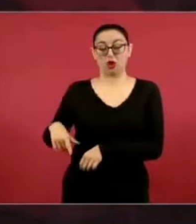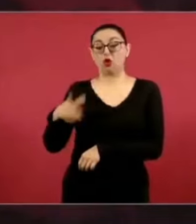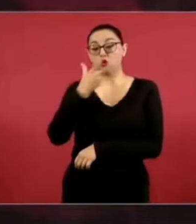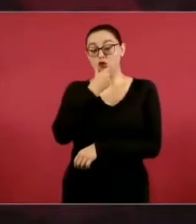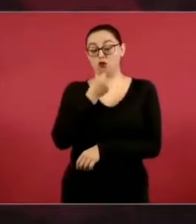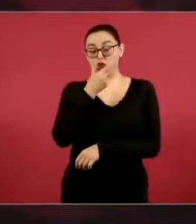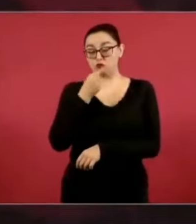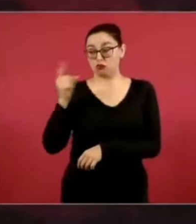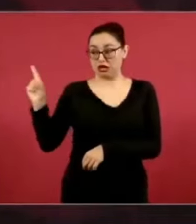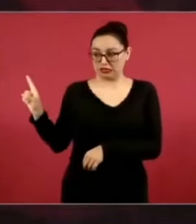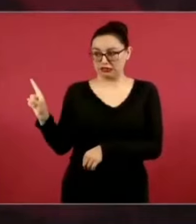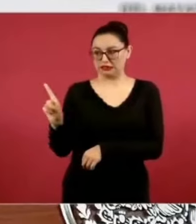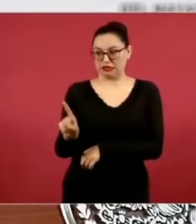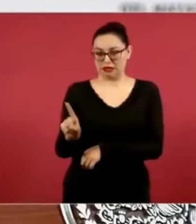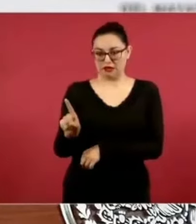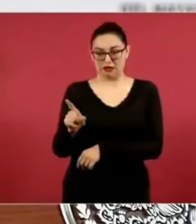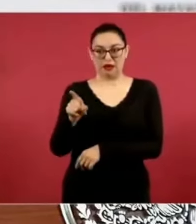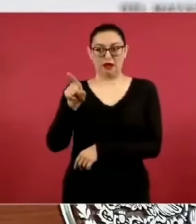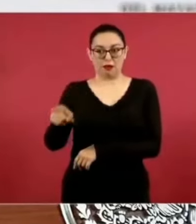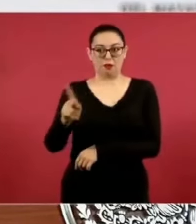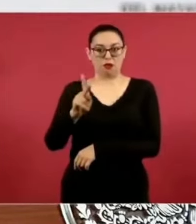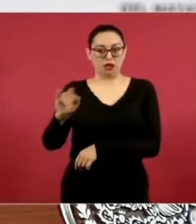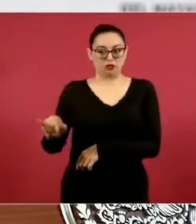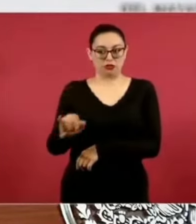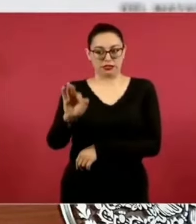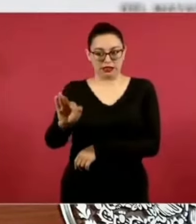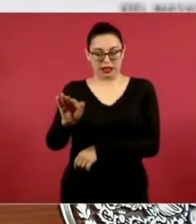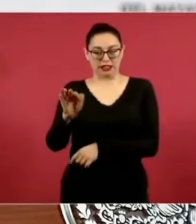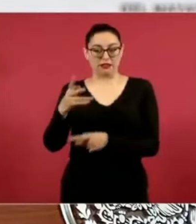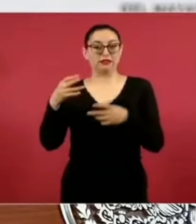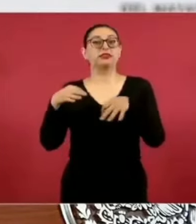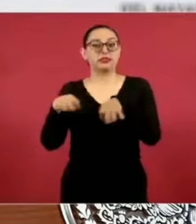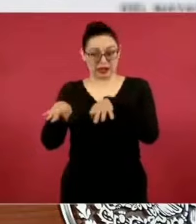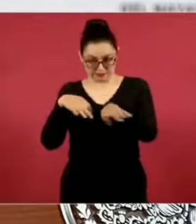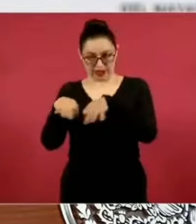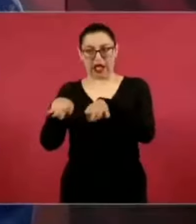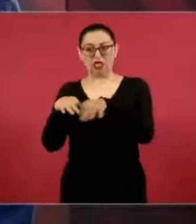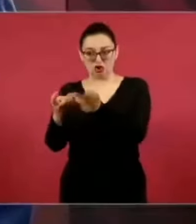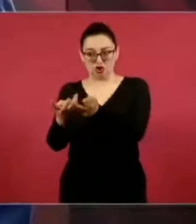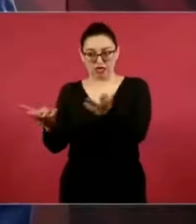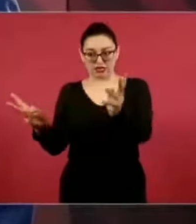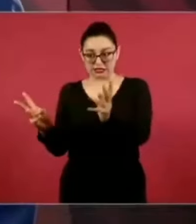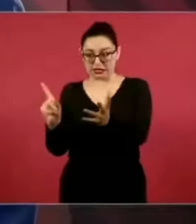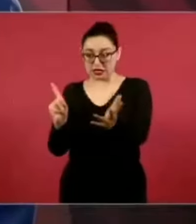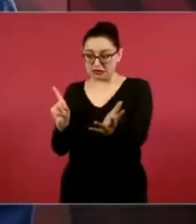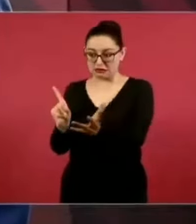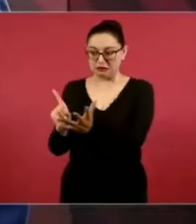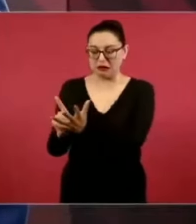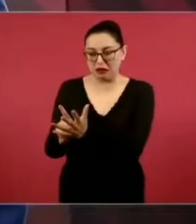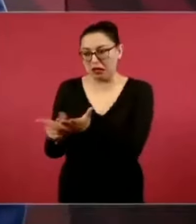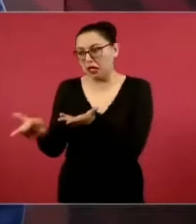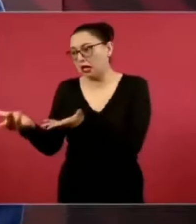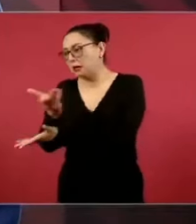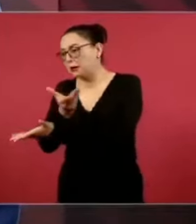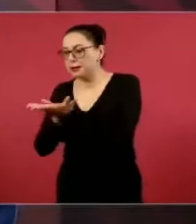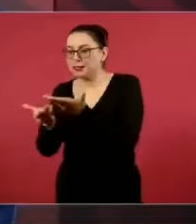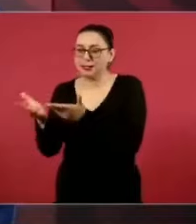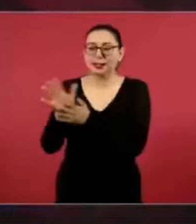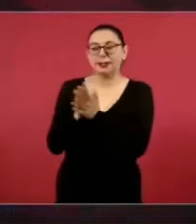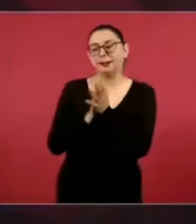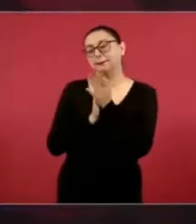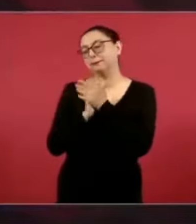había estado con ellos y les expresó su solidaridad, o sea, a